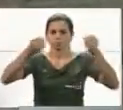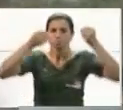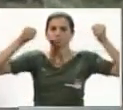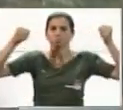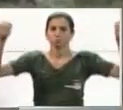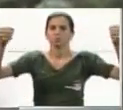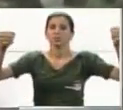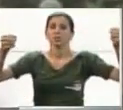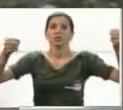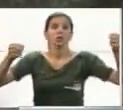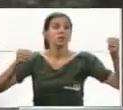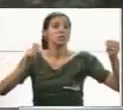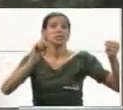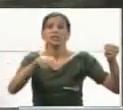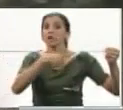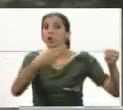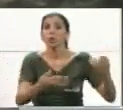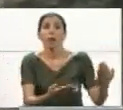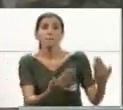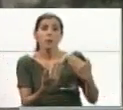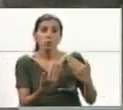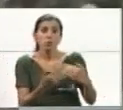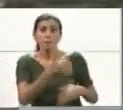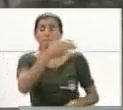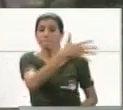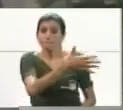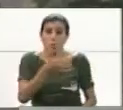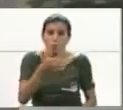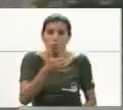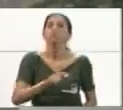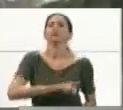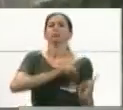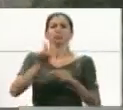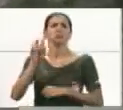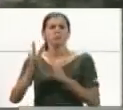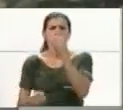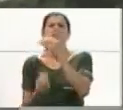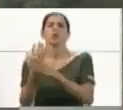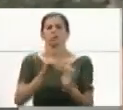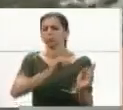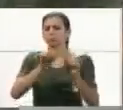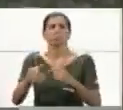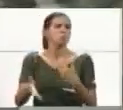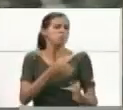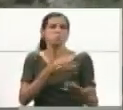Con o sin la MUC, vamos para Miraflores. Nosotros vamos para Miraflores,